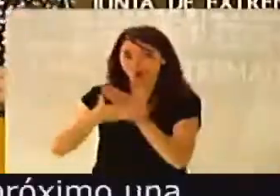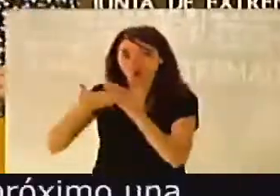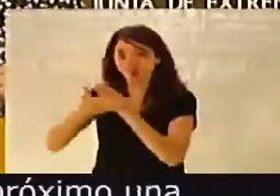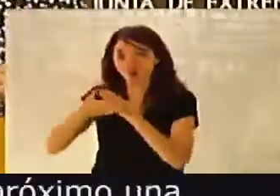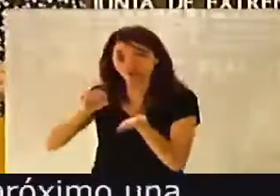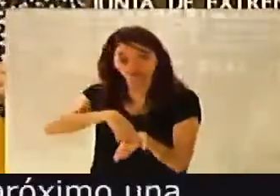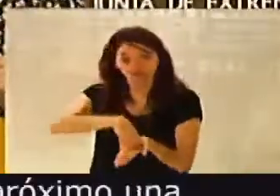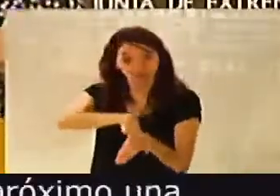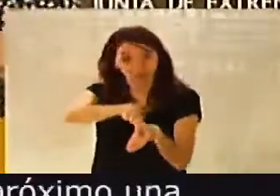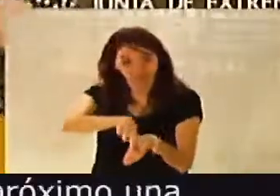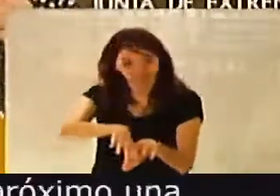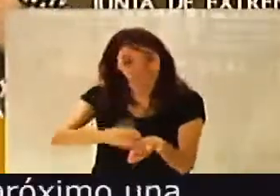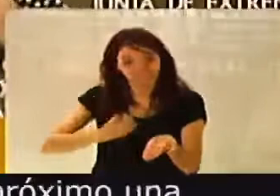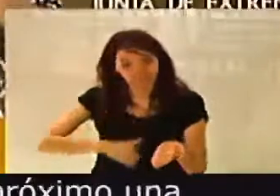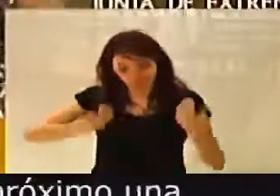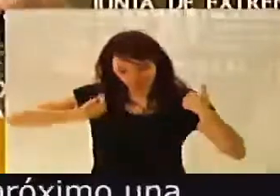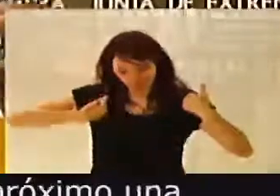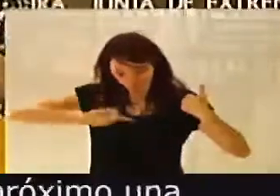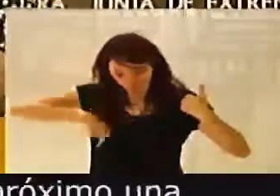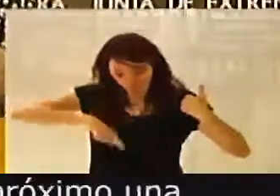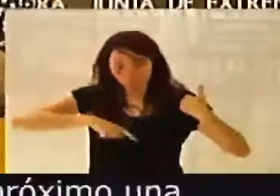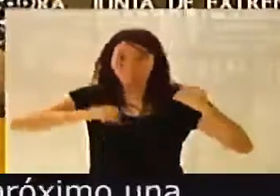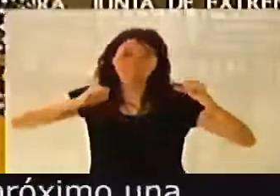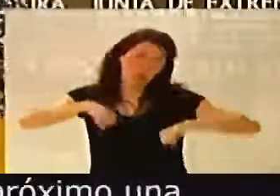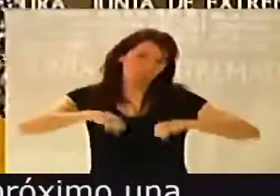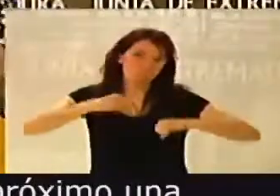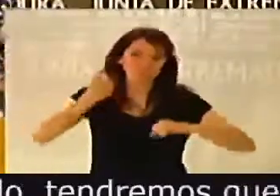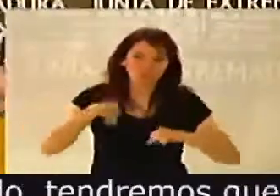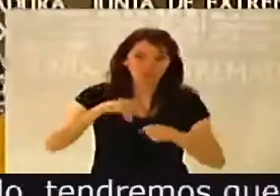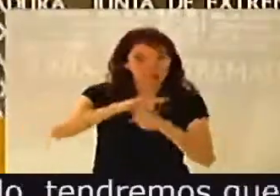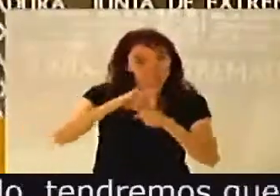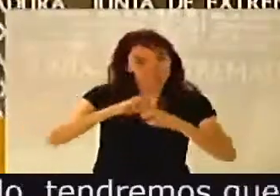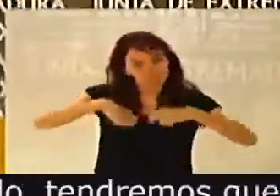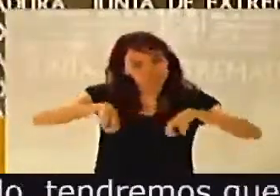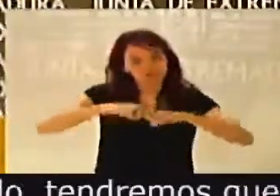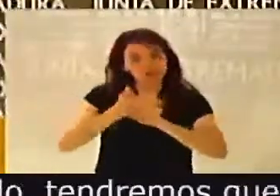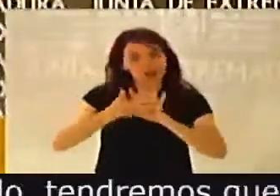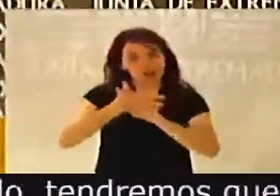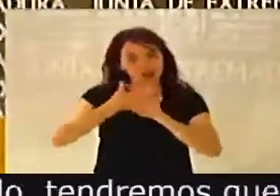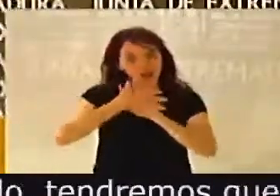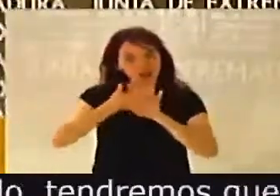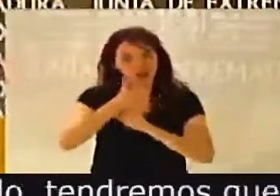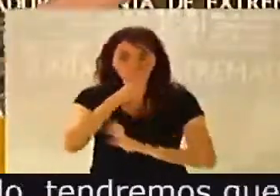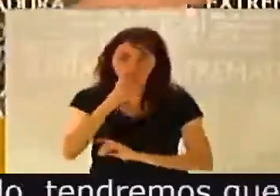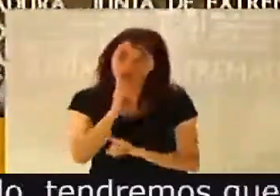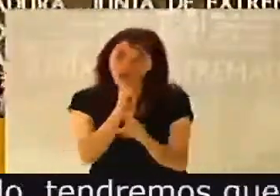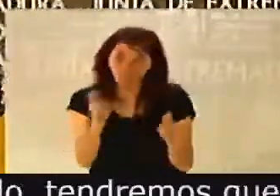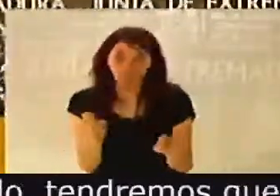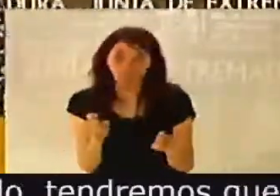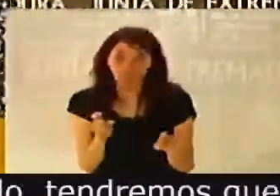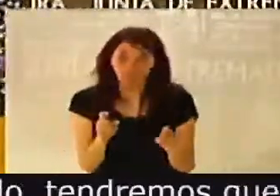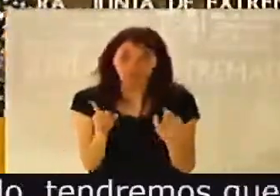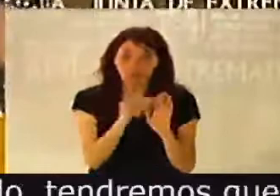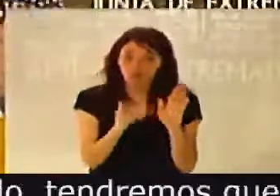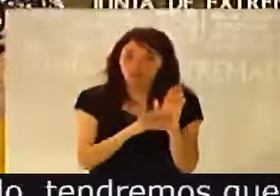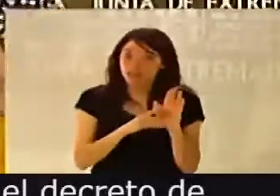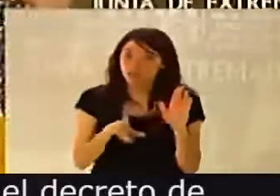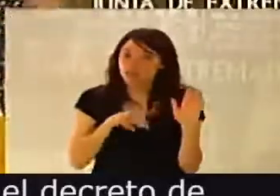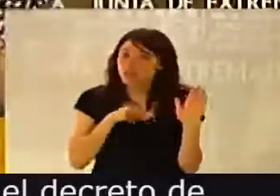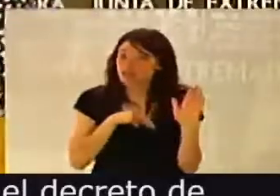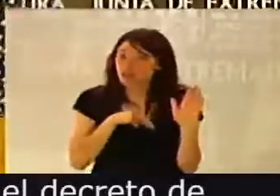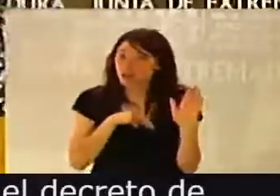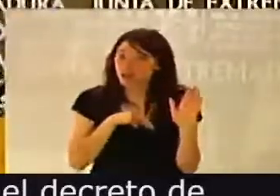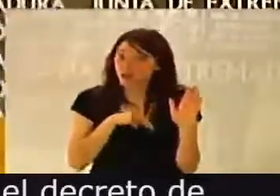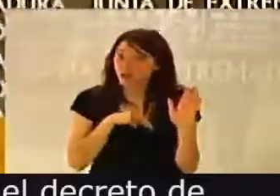mundo nos entendamos, pues tendremos que hablarlo. Porque ya les digo, vamos a modificar el decreto de medalla y lo vamos a hablar con los grupos.